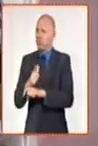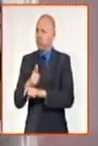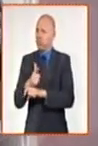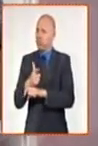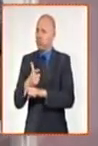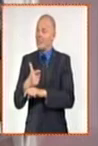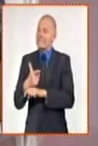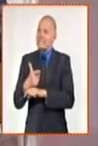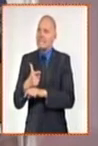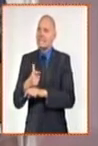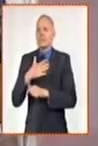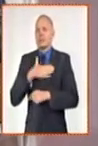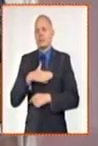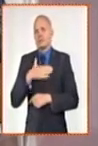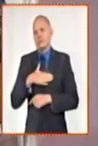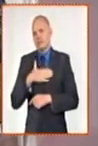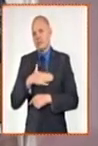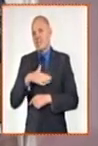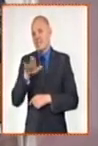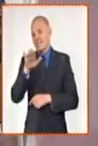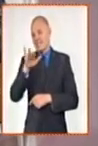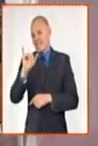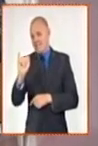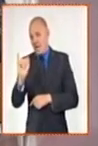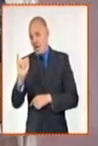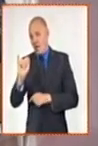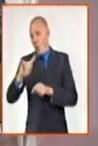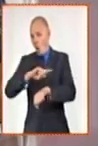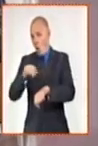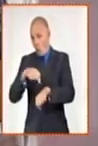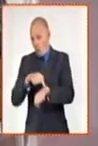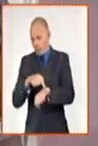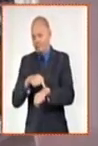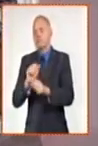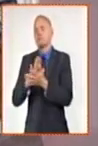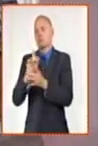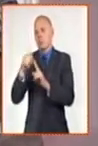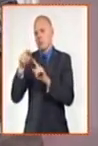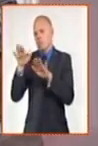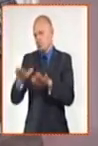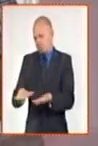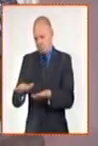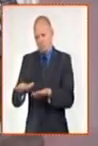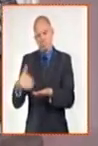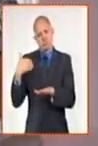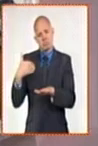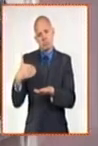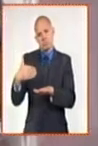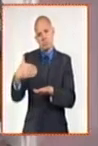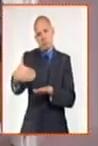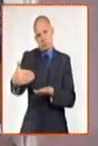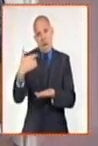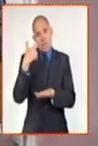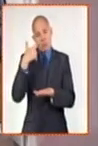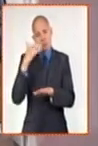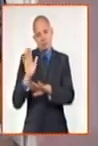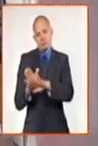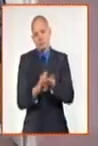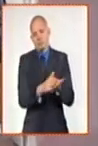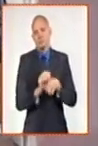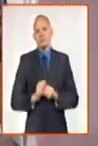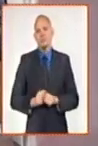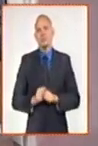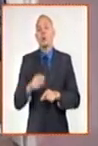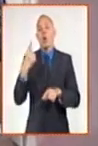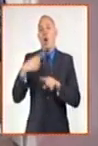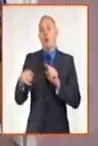de sincronización de la unidad. Quiere decir que vamos a tener unos días fuera la unidad de Guitera por esta avería. También tenemos fuera la unidad 3 de